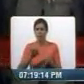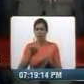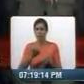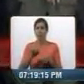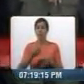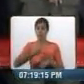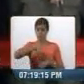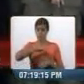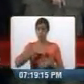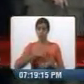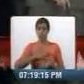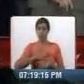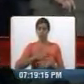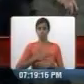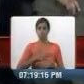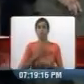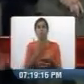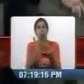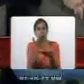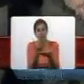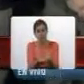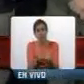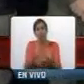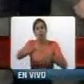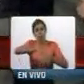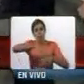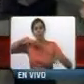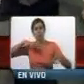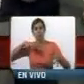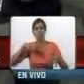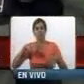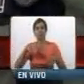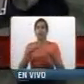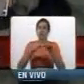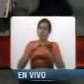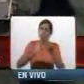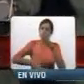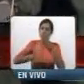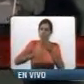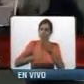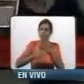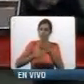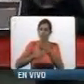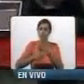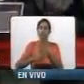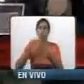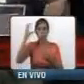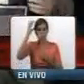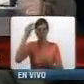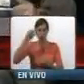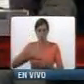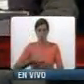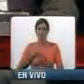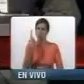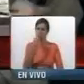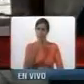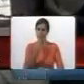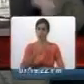Nosotros le pedimos a la gran mayoría que sigue teniendo una actitud cívica, una actitud